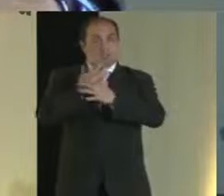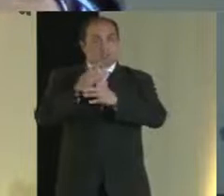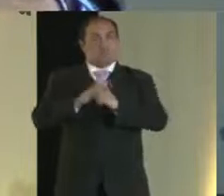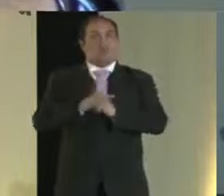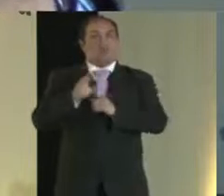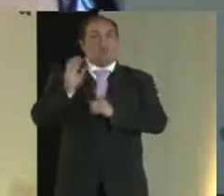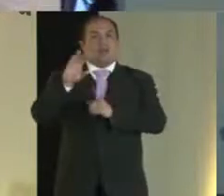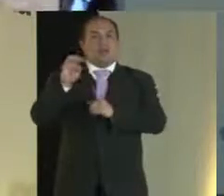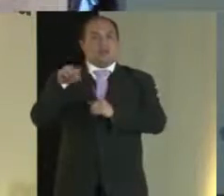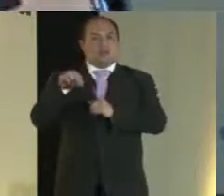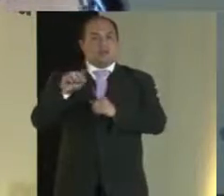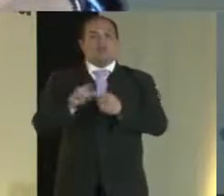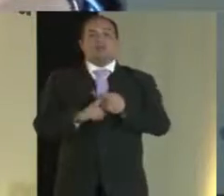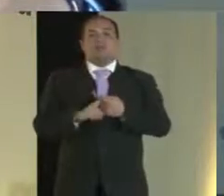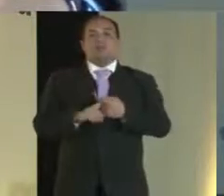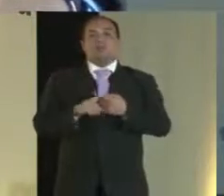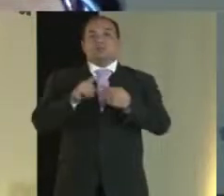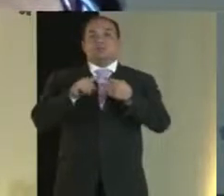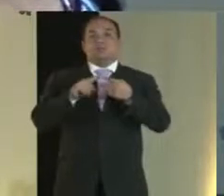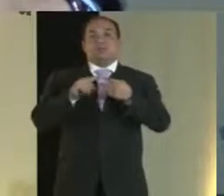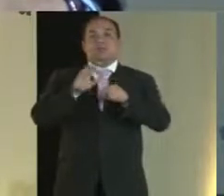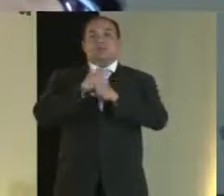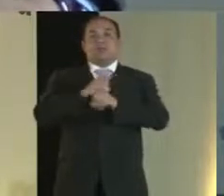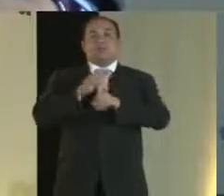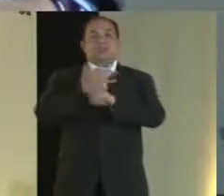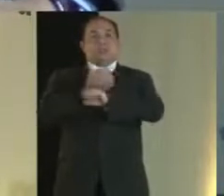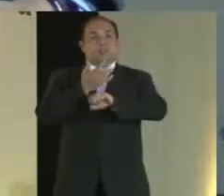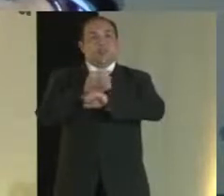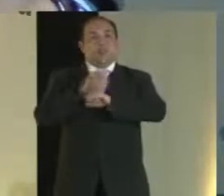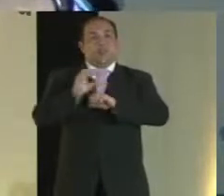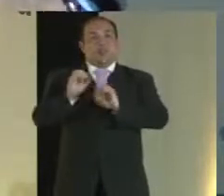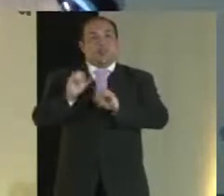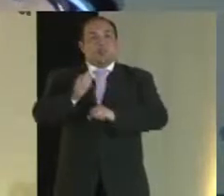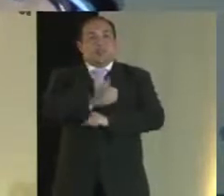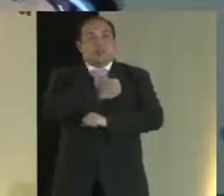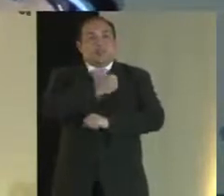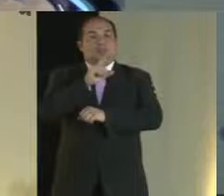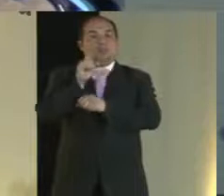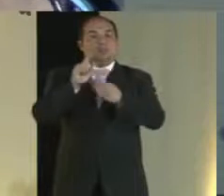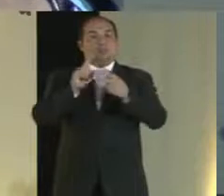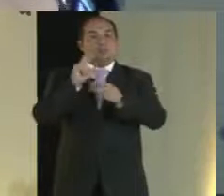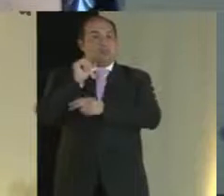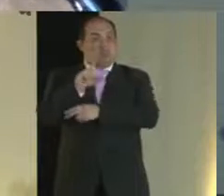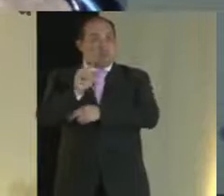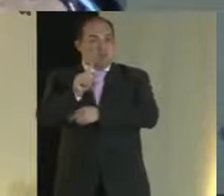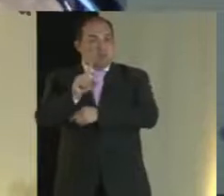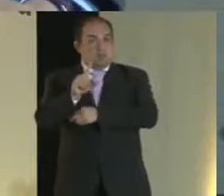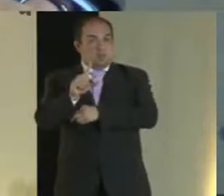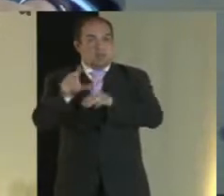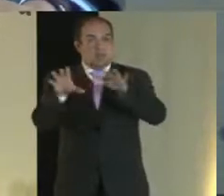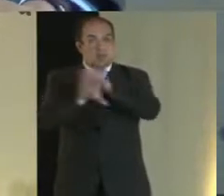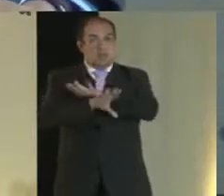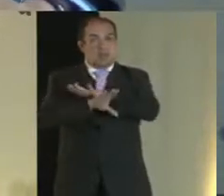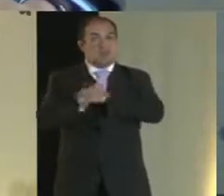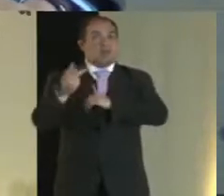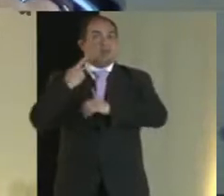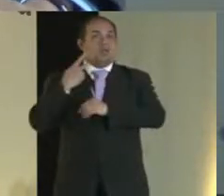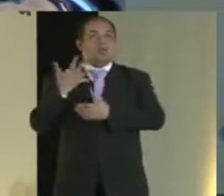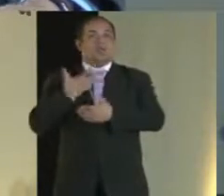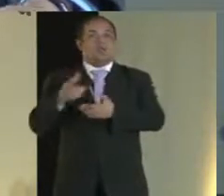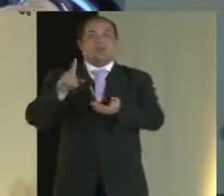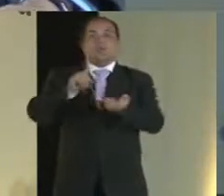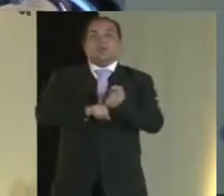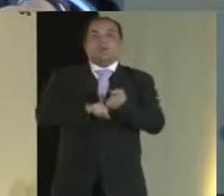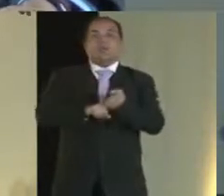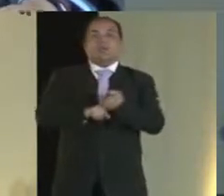Carmen, presiones de Estados Unidos y de Canadá, y también el cambio político que hubo dentro del